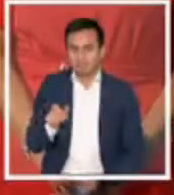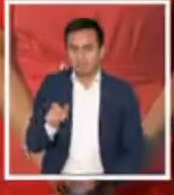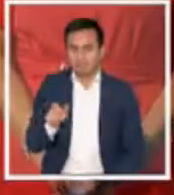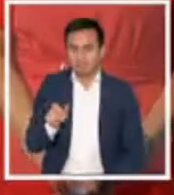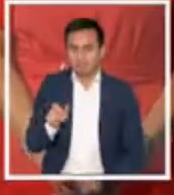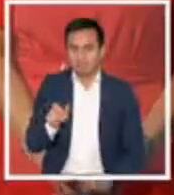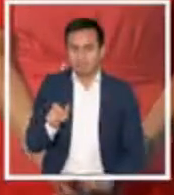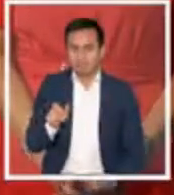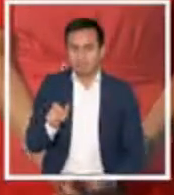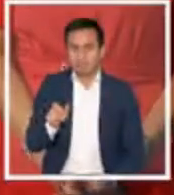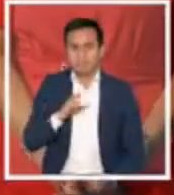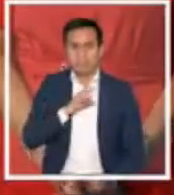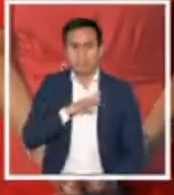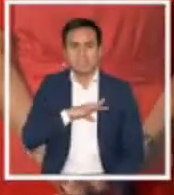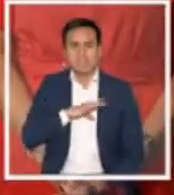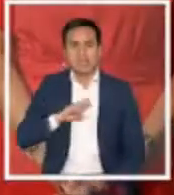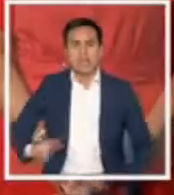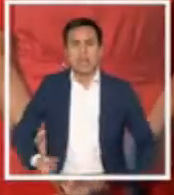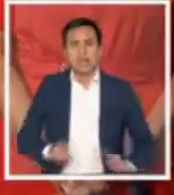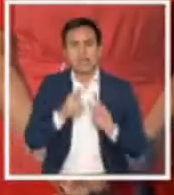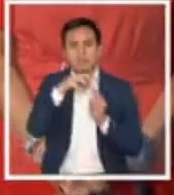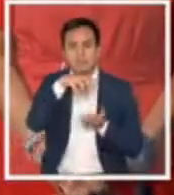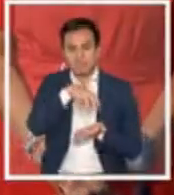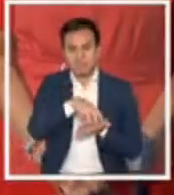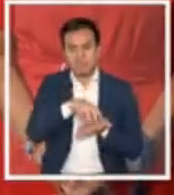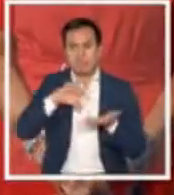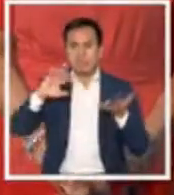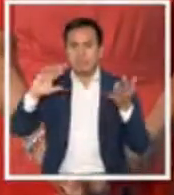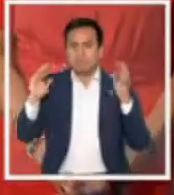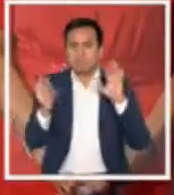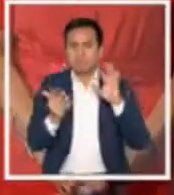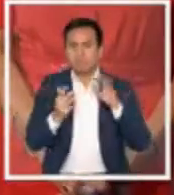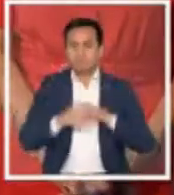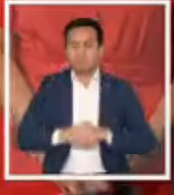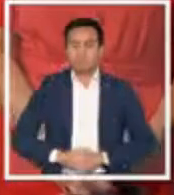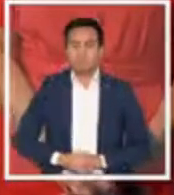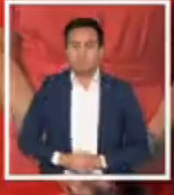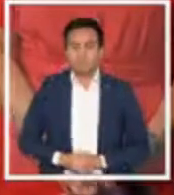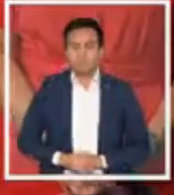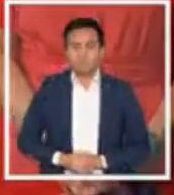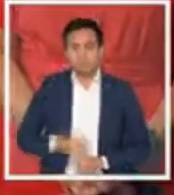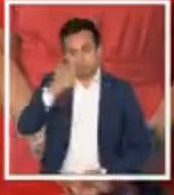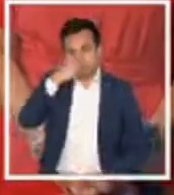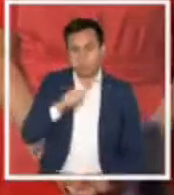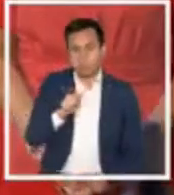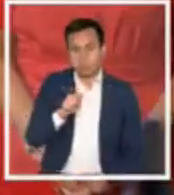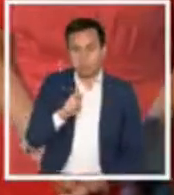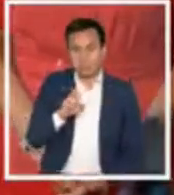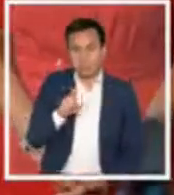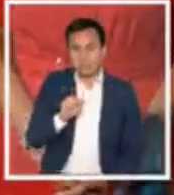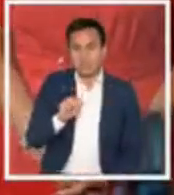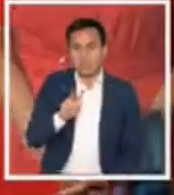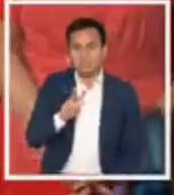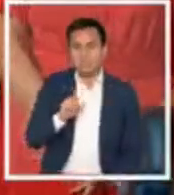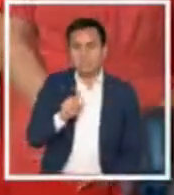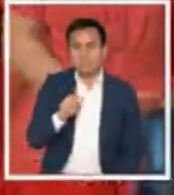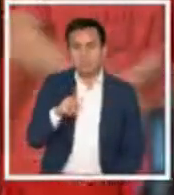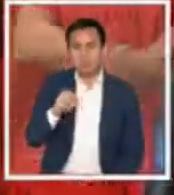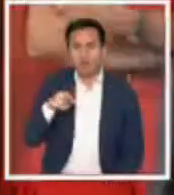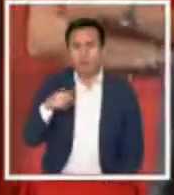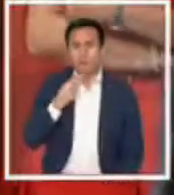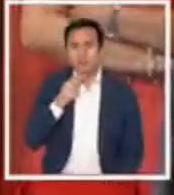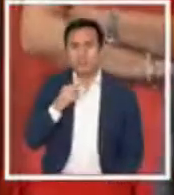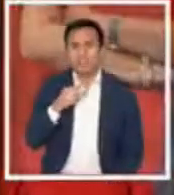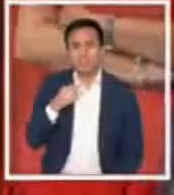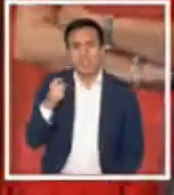para presentarla desde Chile a París y al mundo. Soy Teresa Vilmontes, y aunque nací